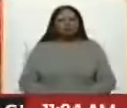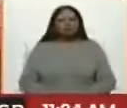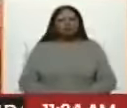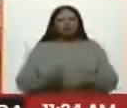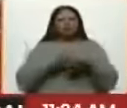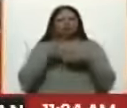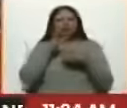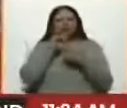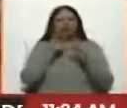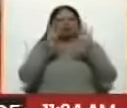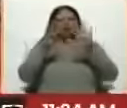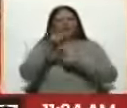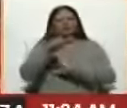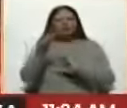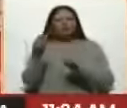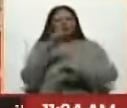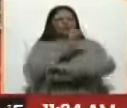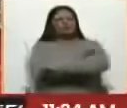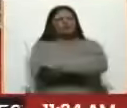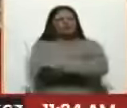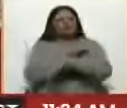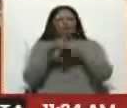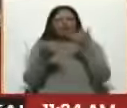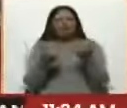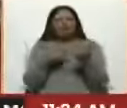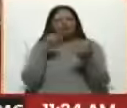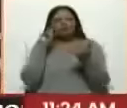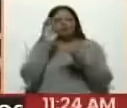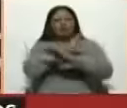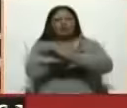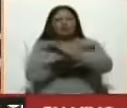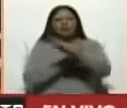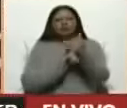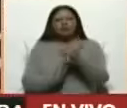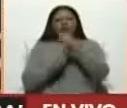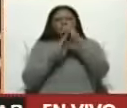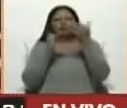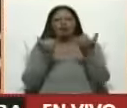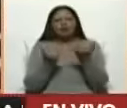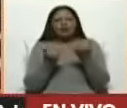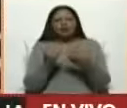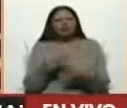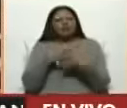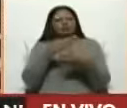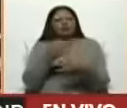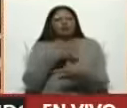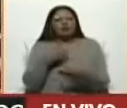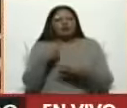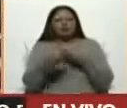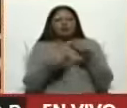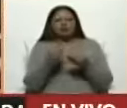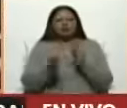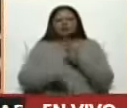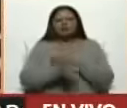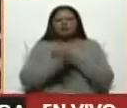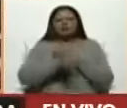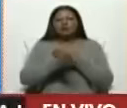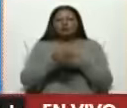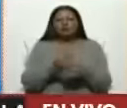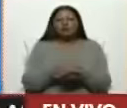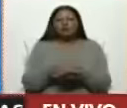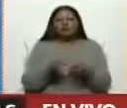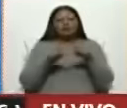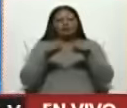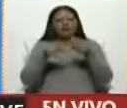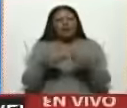los 9 candidatos de oposición tienen la fuerza, ni el liderazgo, ni la intención de mantener a